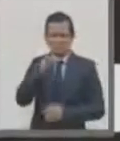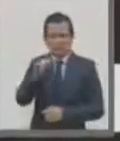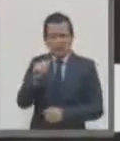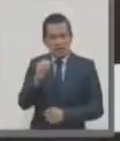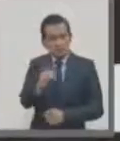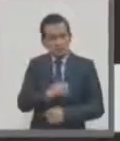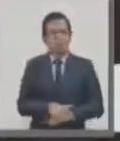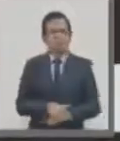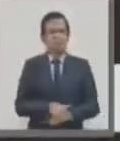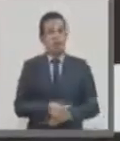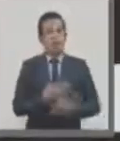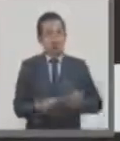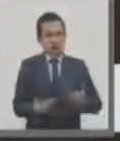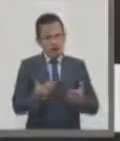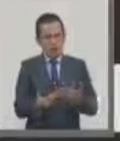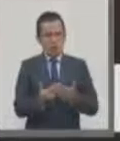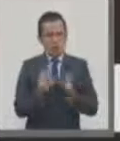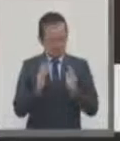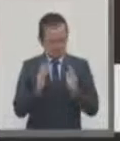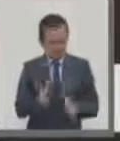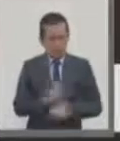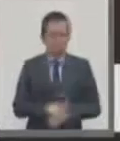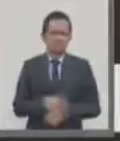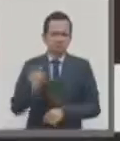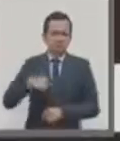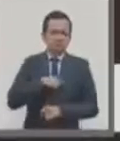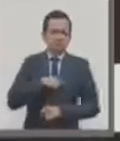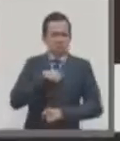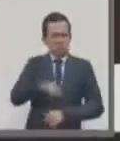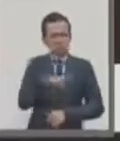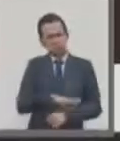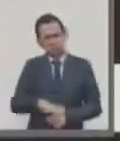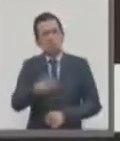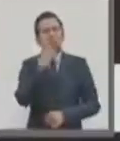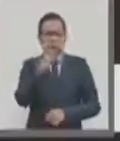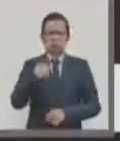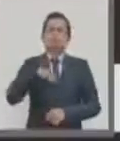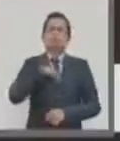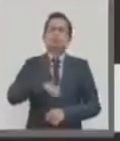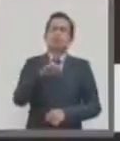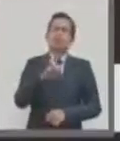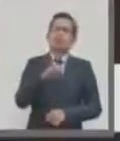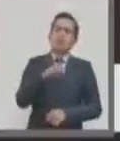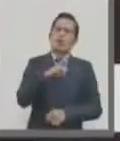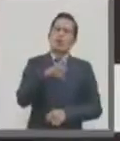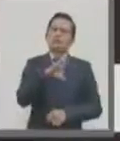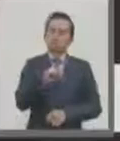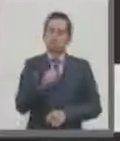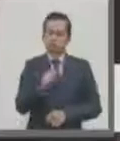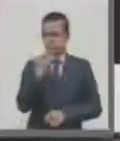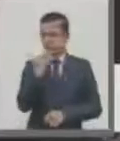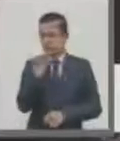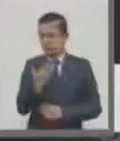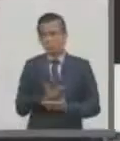Actualmente, y a pesar de ostentarnos como una sociedad democrática, seguimos